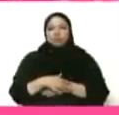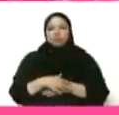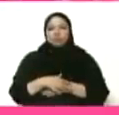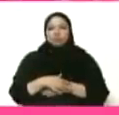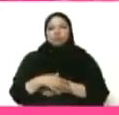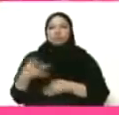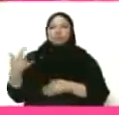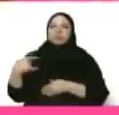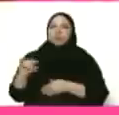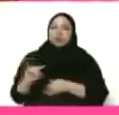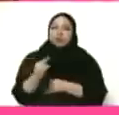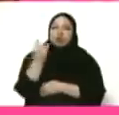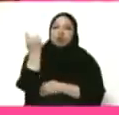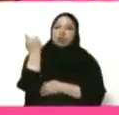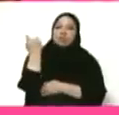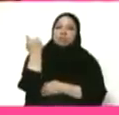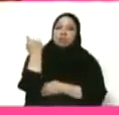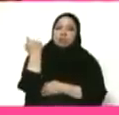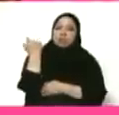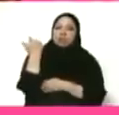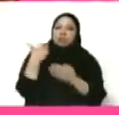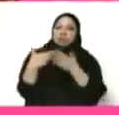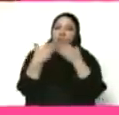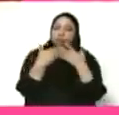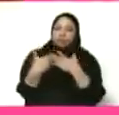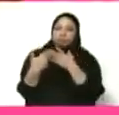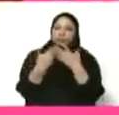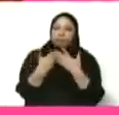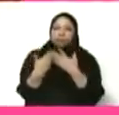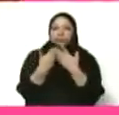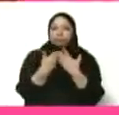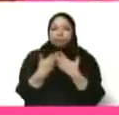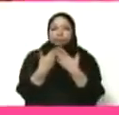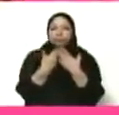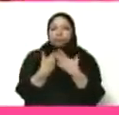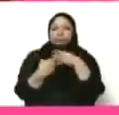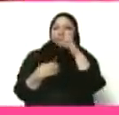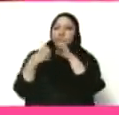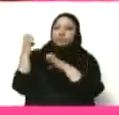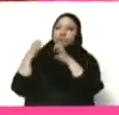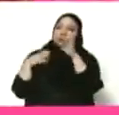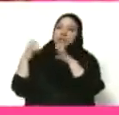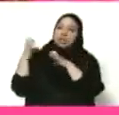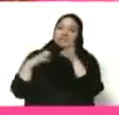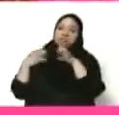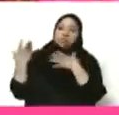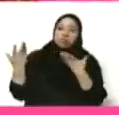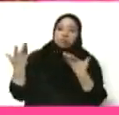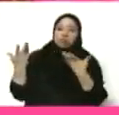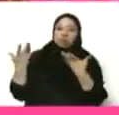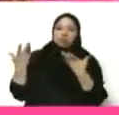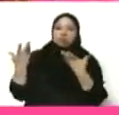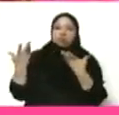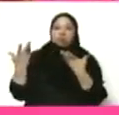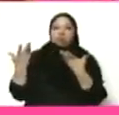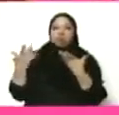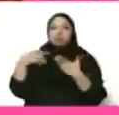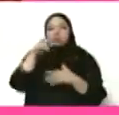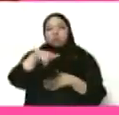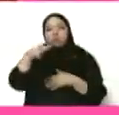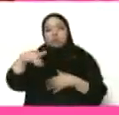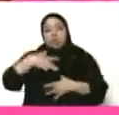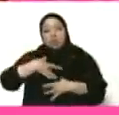El enemigo nos estudia. El enemigo nos evalúa. Tiene aparatos para eso. Cuando digo aparatos, aparatos